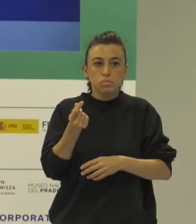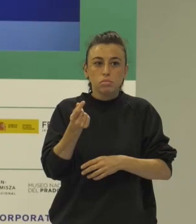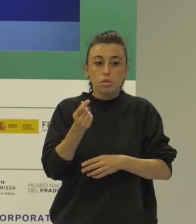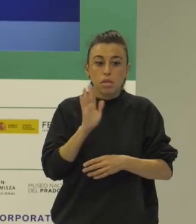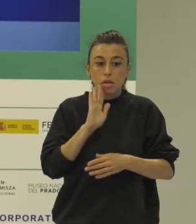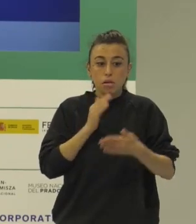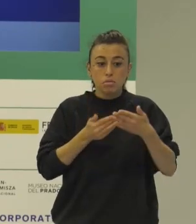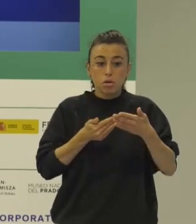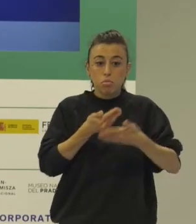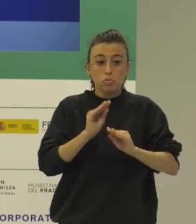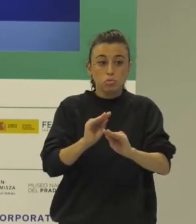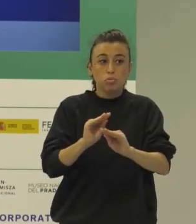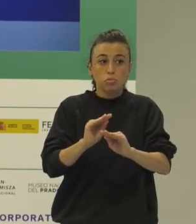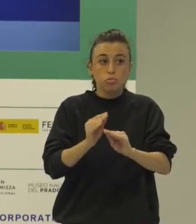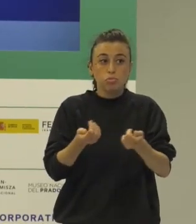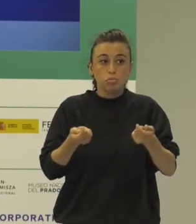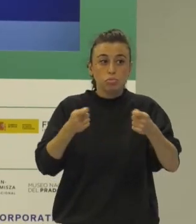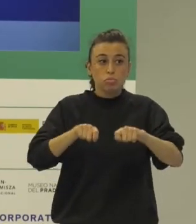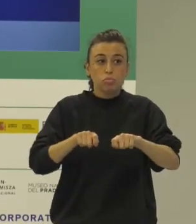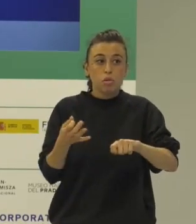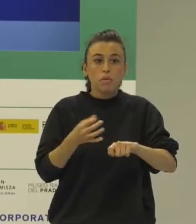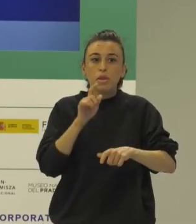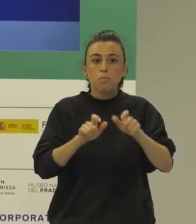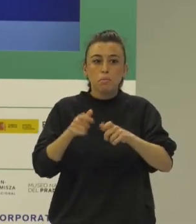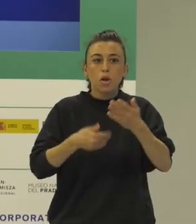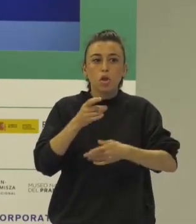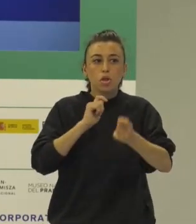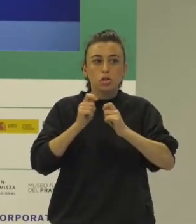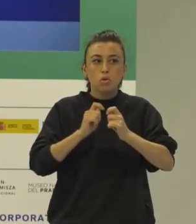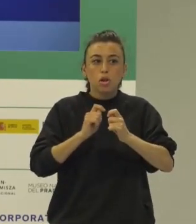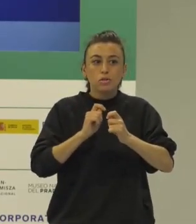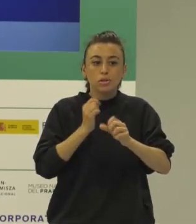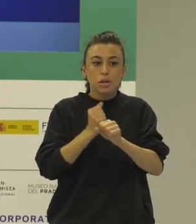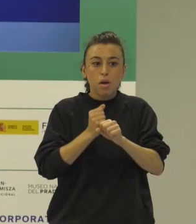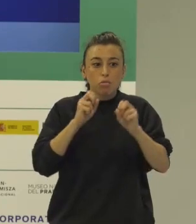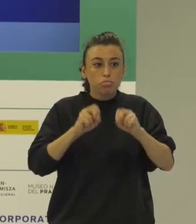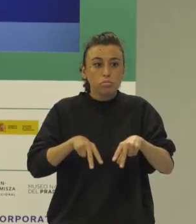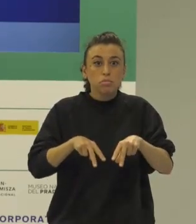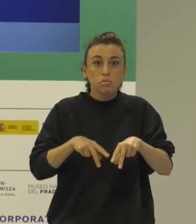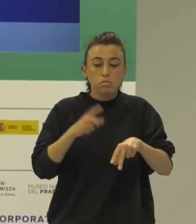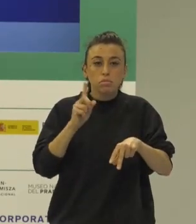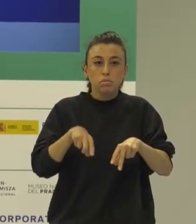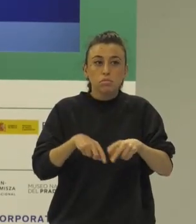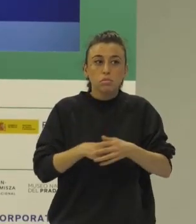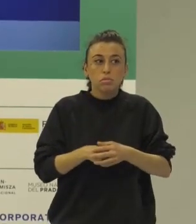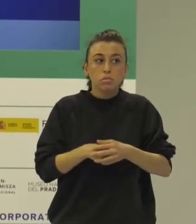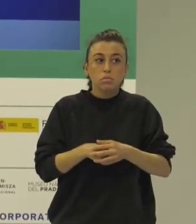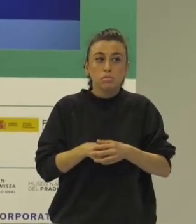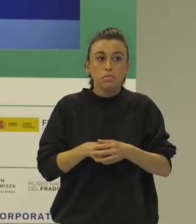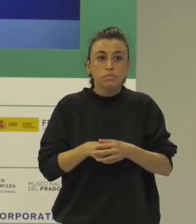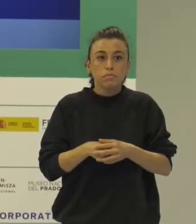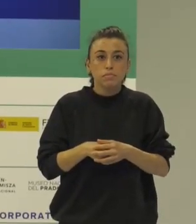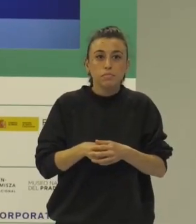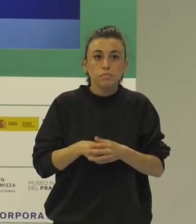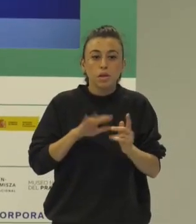diario y se quedaron decenas de periodistas también, digamos, sin su trabajo por esta razón. Entonces, esa es la condición de